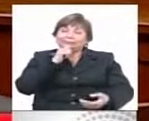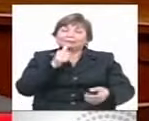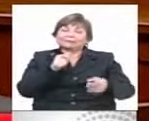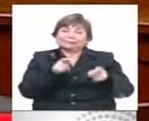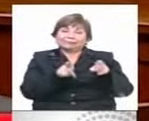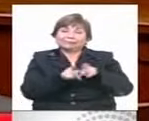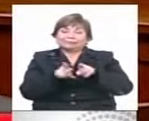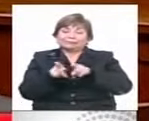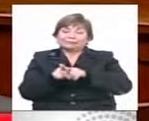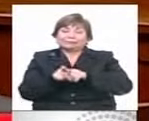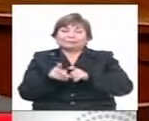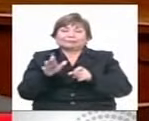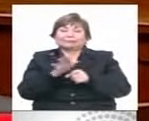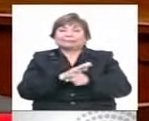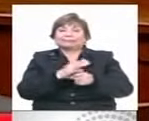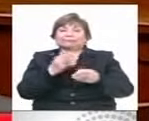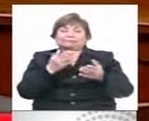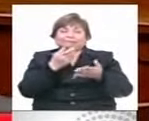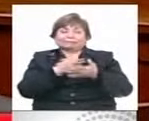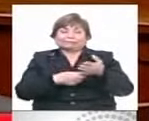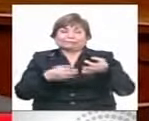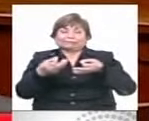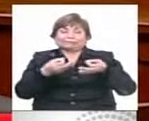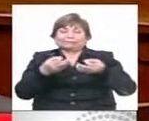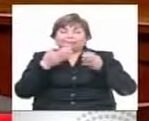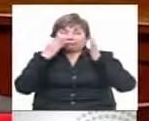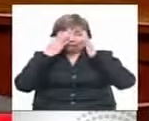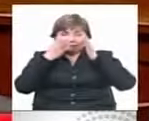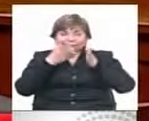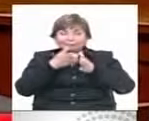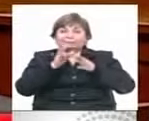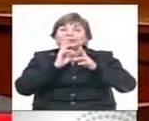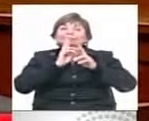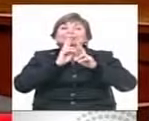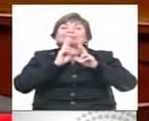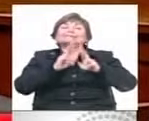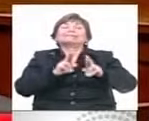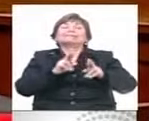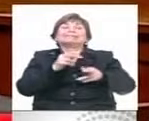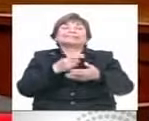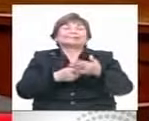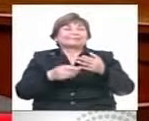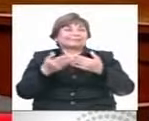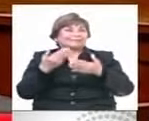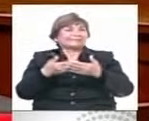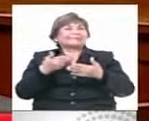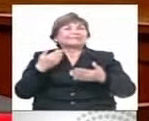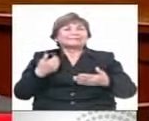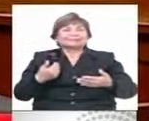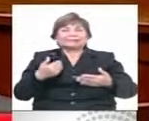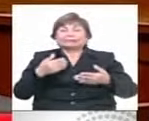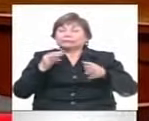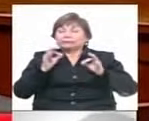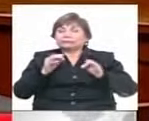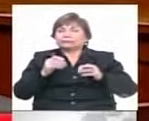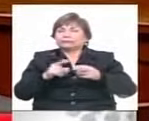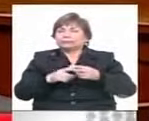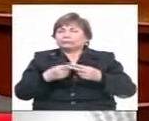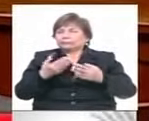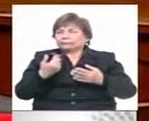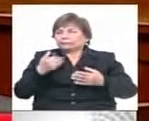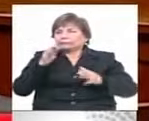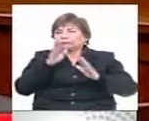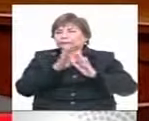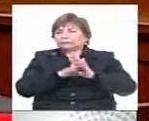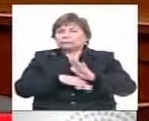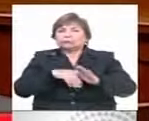marco de la implementación del programa presupuestal orientado a resultados del desarrollo infantil temprano, estamos priorizando a los menores